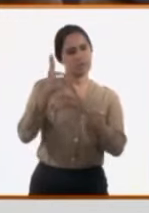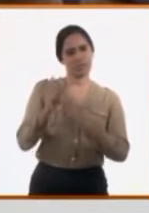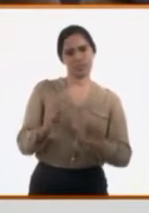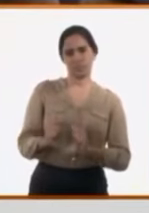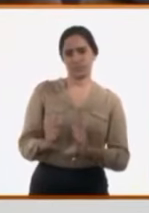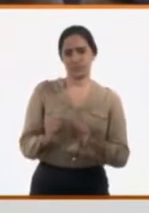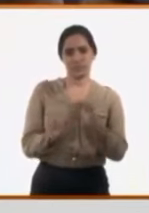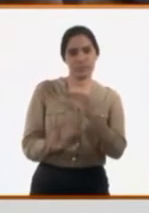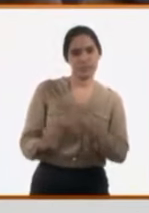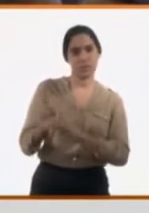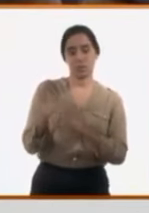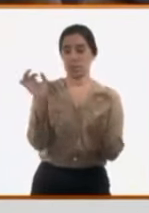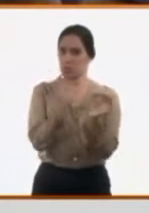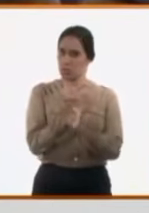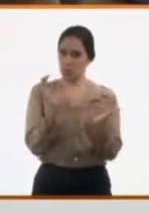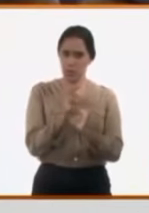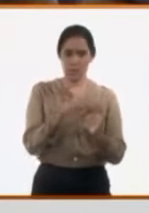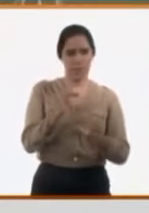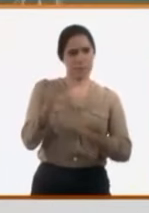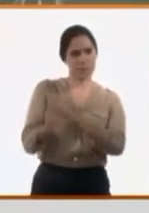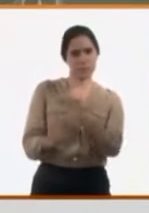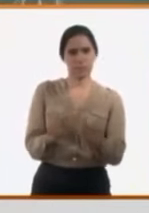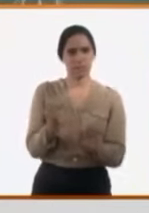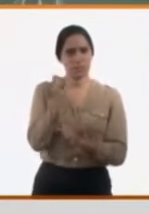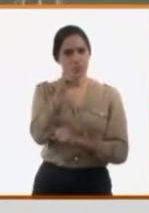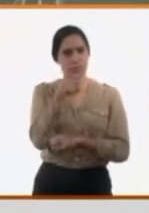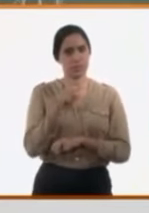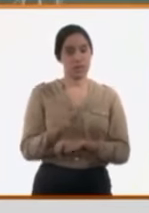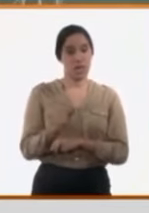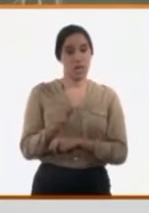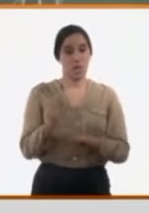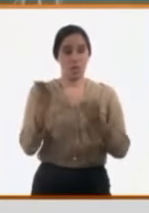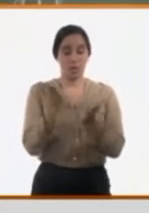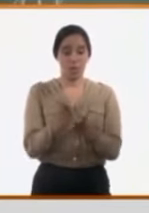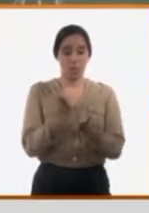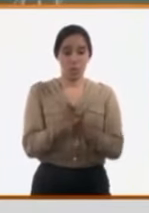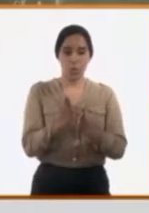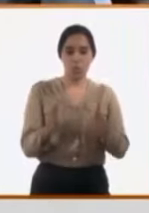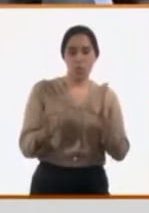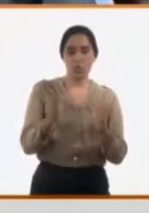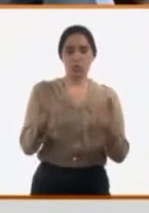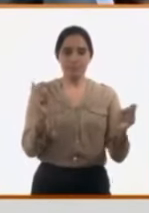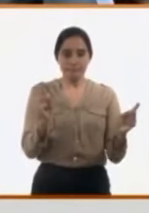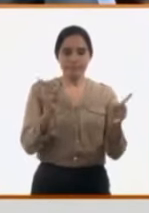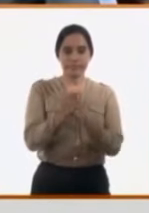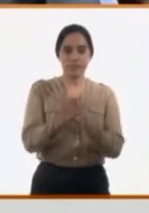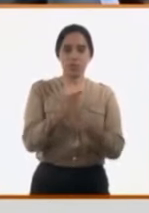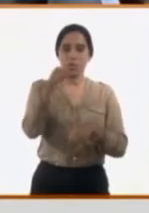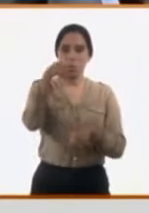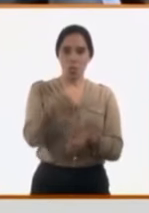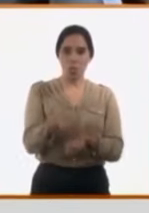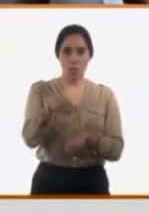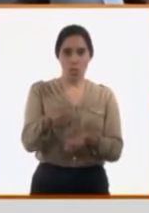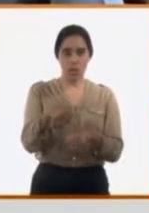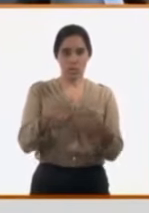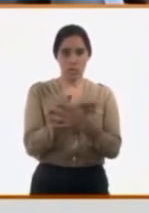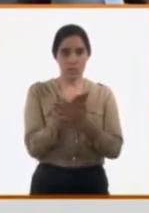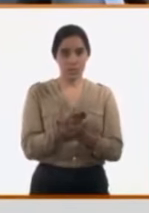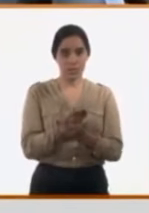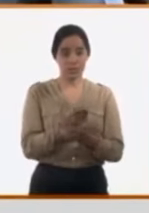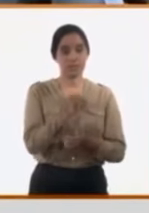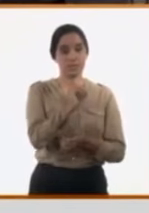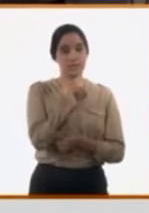todavía no han terminado los procesos del curso por encuentro de entrega de plaza y Nosotros hemos entregado este año 75000 plazas